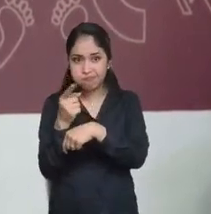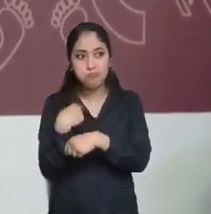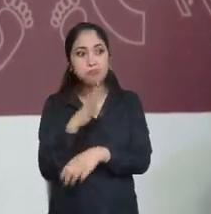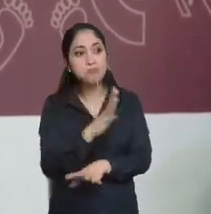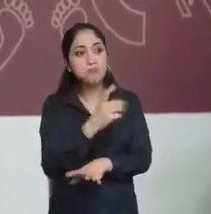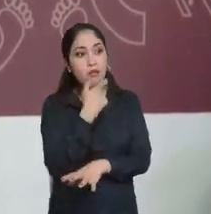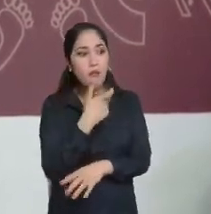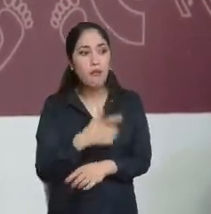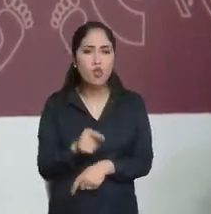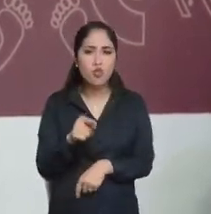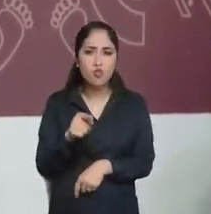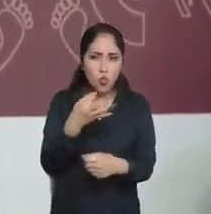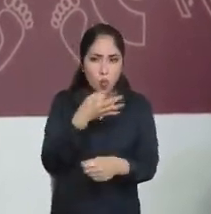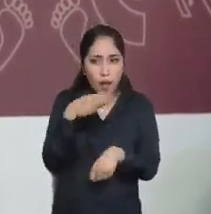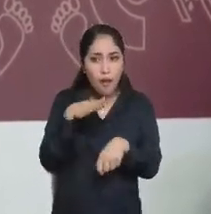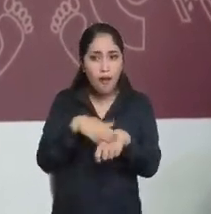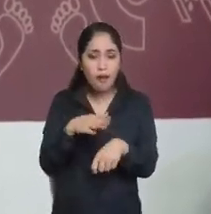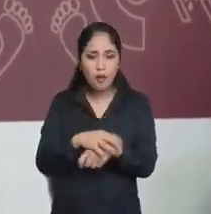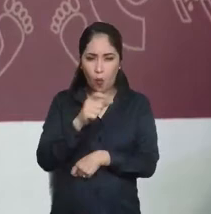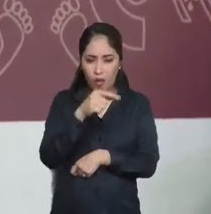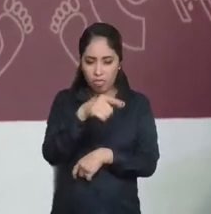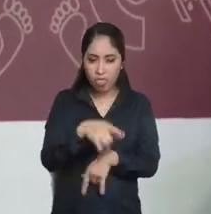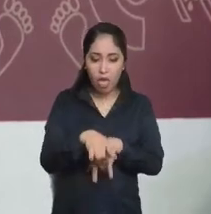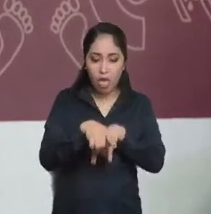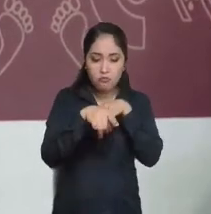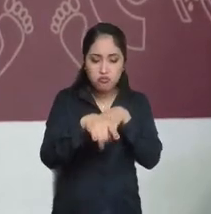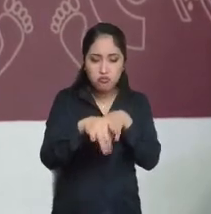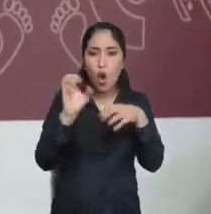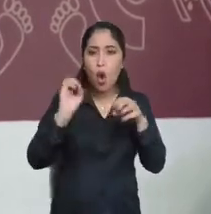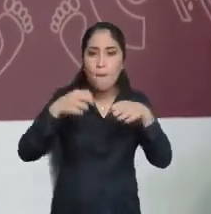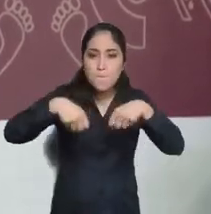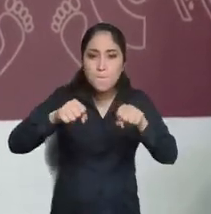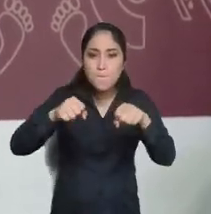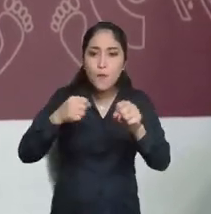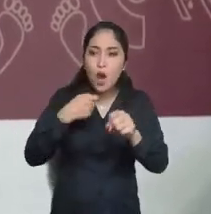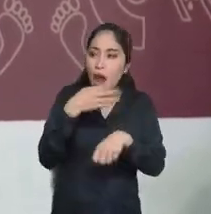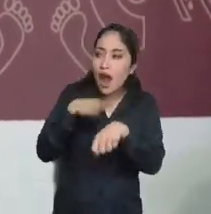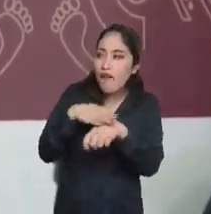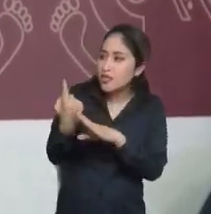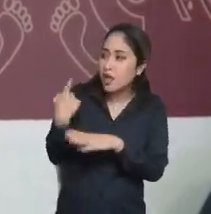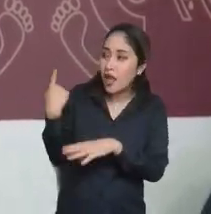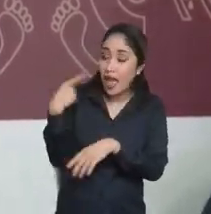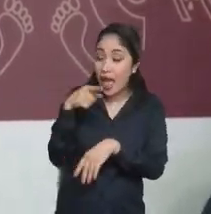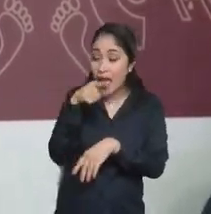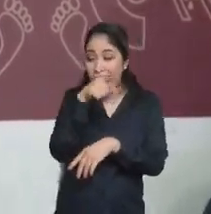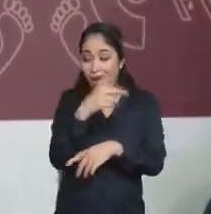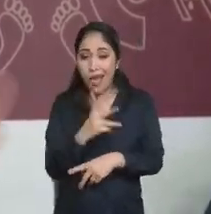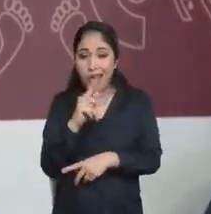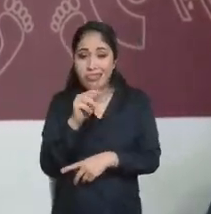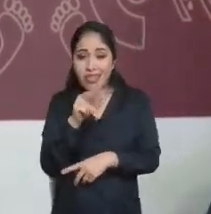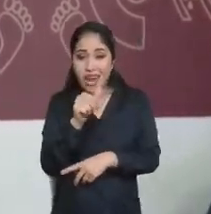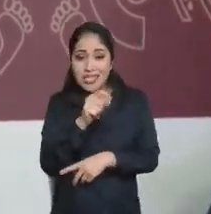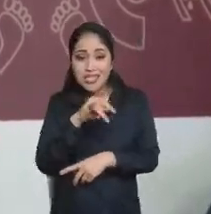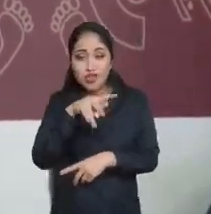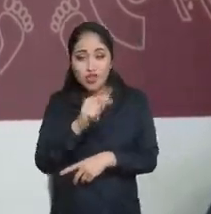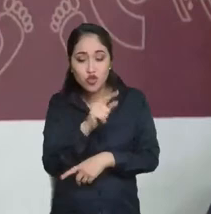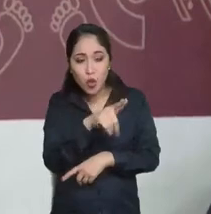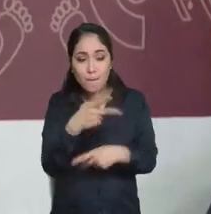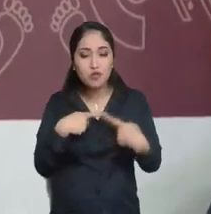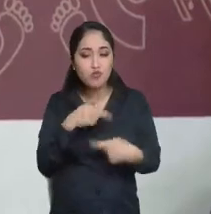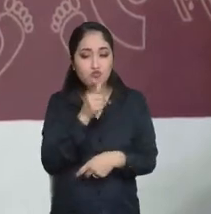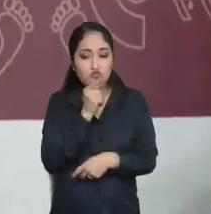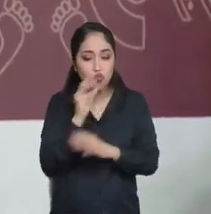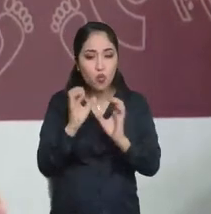qué? Ahí van unos en moto. Hay veces que llevan una niña, un niño en los brazos y van